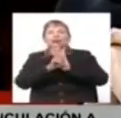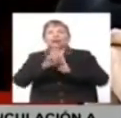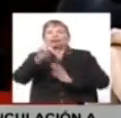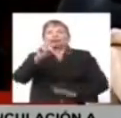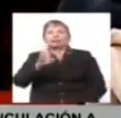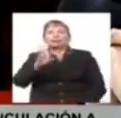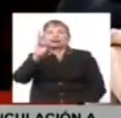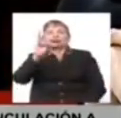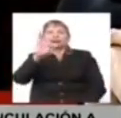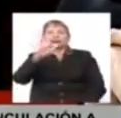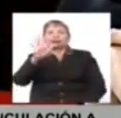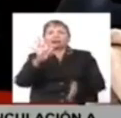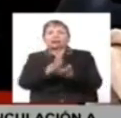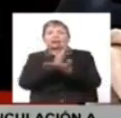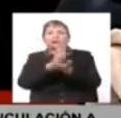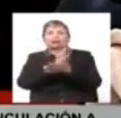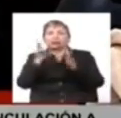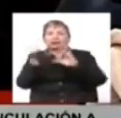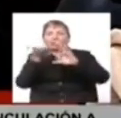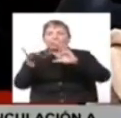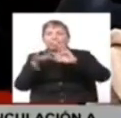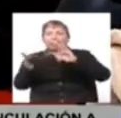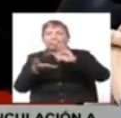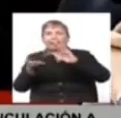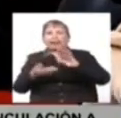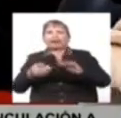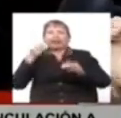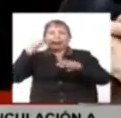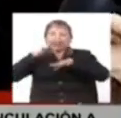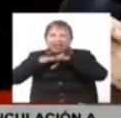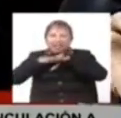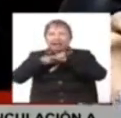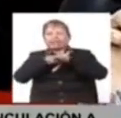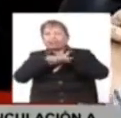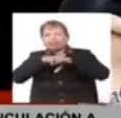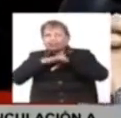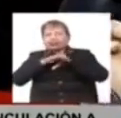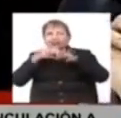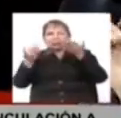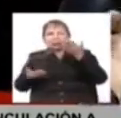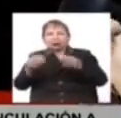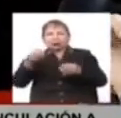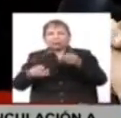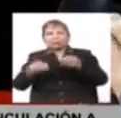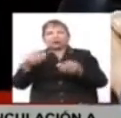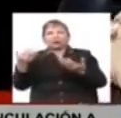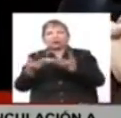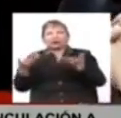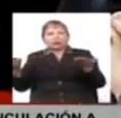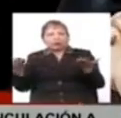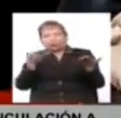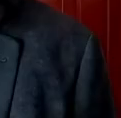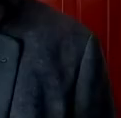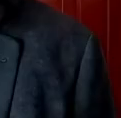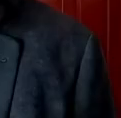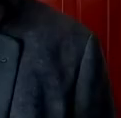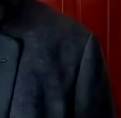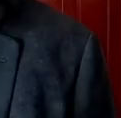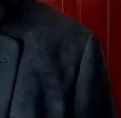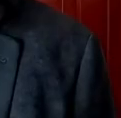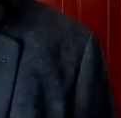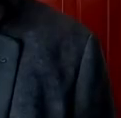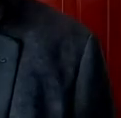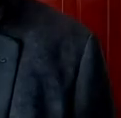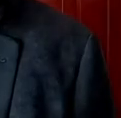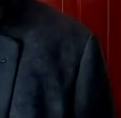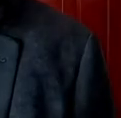garantizar que los sistemas funcionan aquí en el Perú. Y estos sistemas están inmaduros en este momento. Doctor